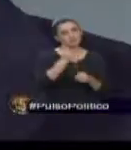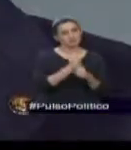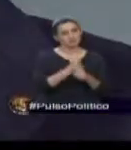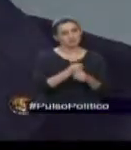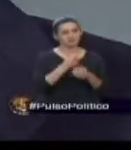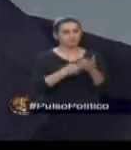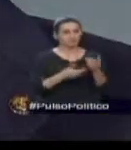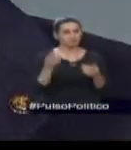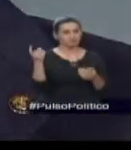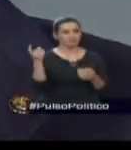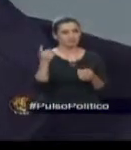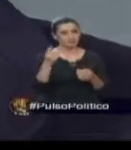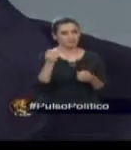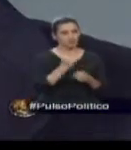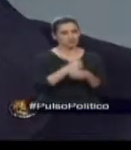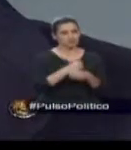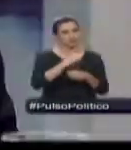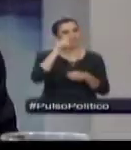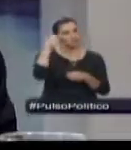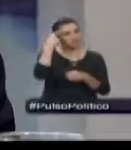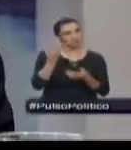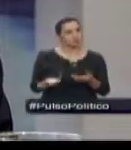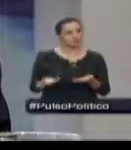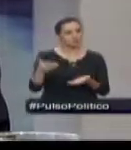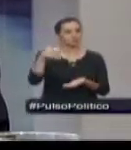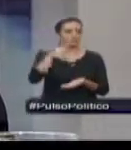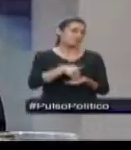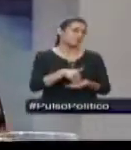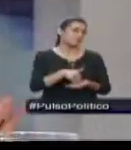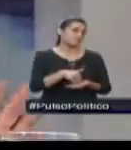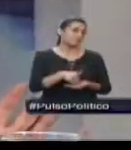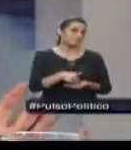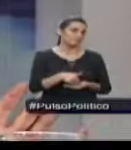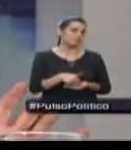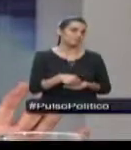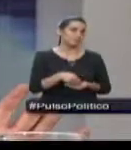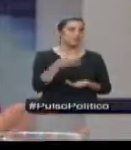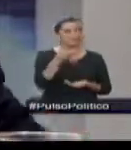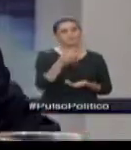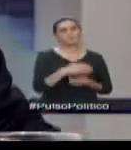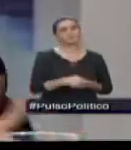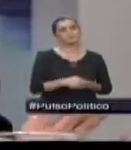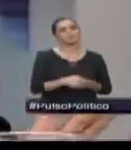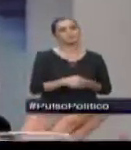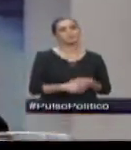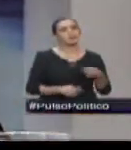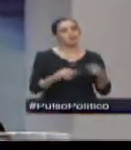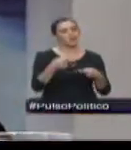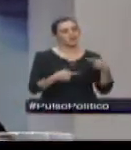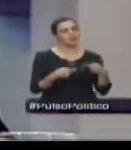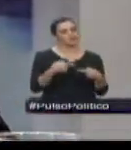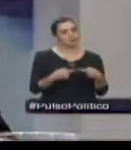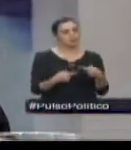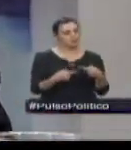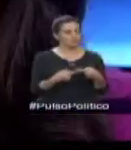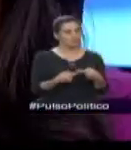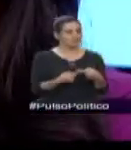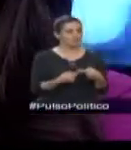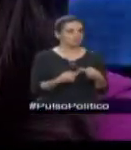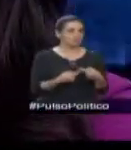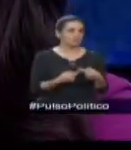a tener que ser realizadas por el gobierno nacional en este punto la discusión más allá de lo que podamos decir